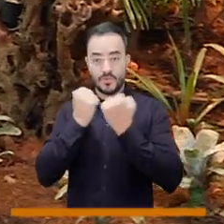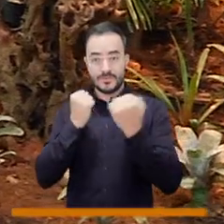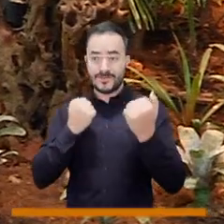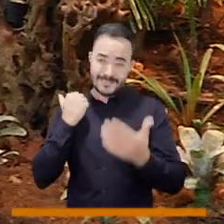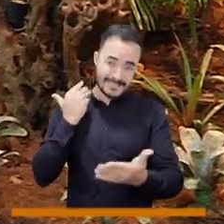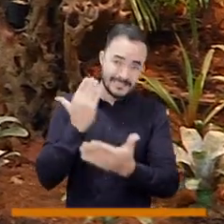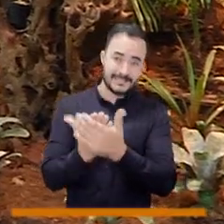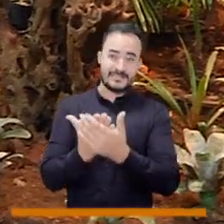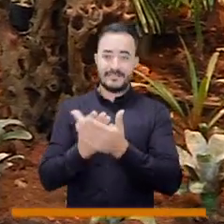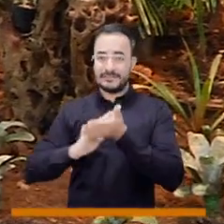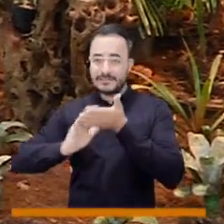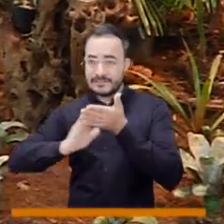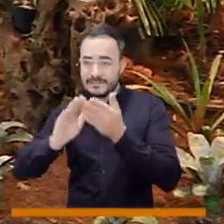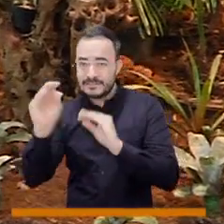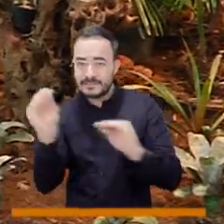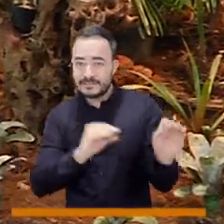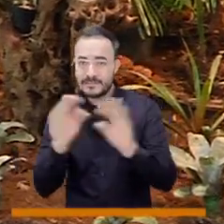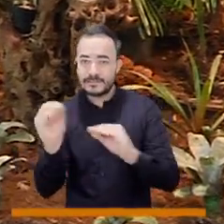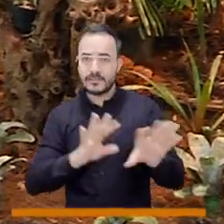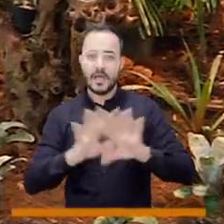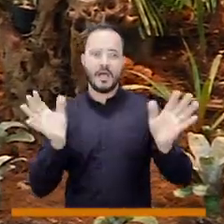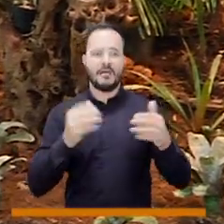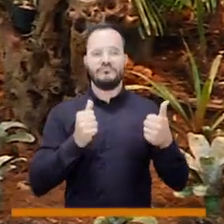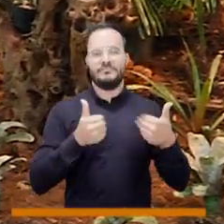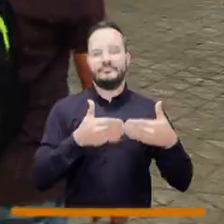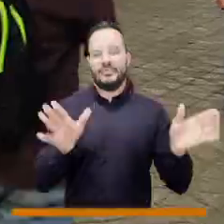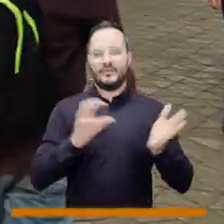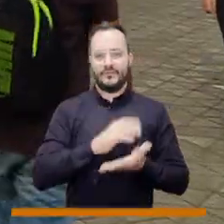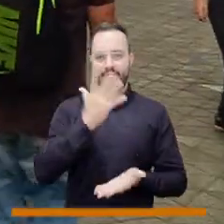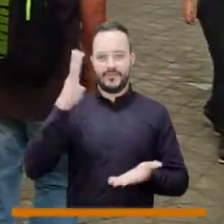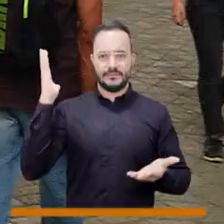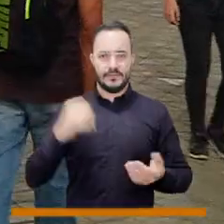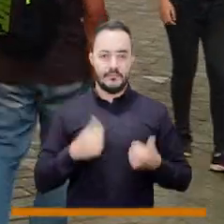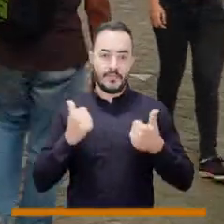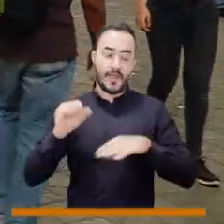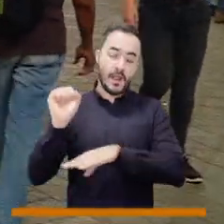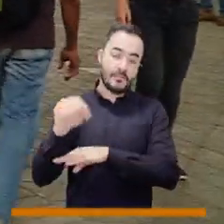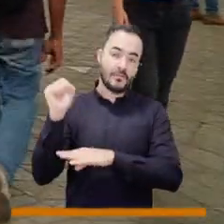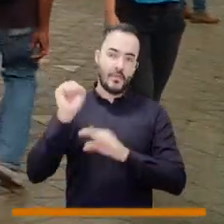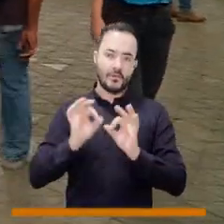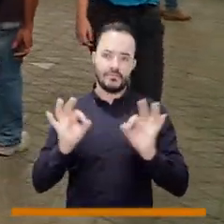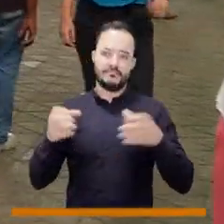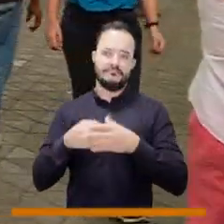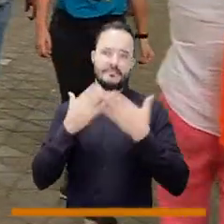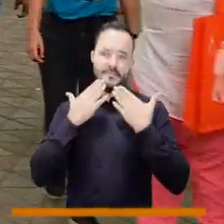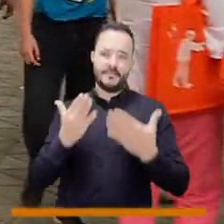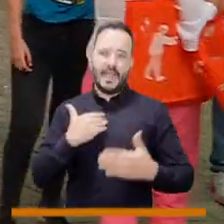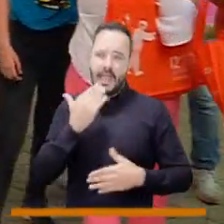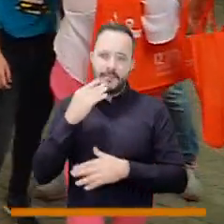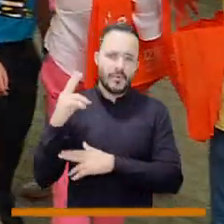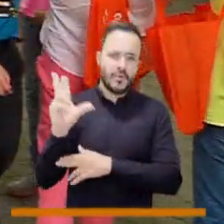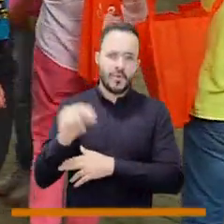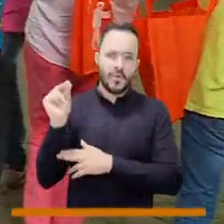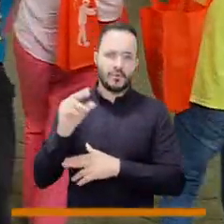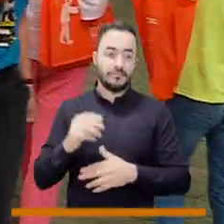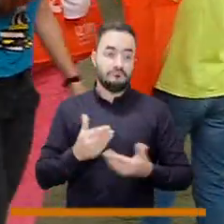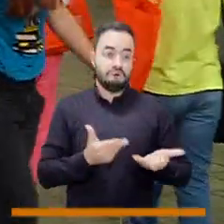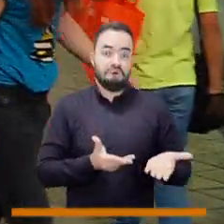Nos tocó desde el Consejo proponer una enmienda al superávit para que se pudiera hacer la Fiesta del Libro y la Cultura. Afortunadamente se aprobó,